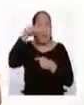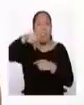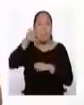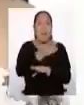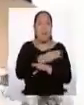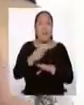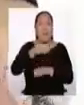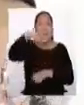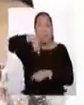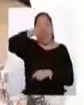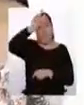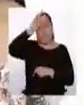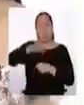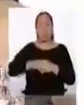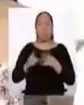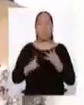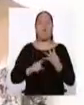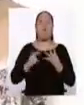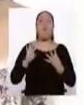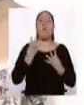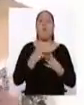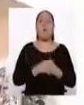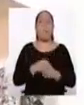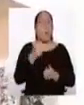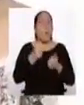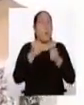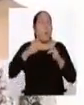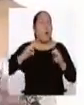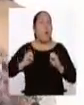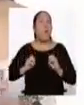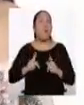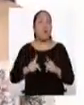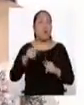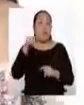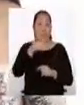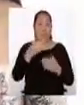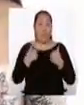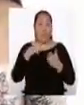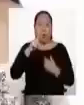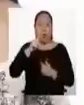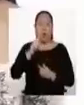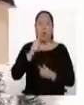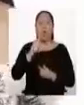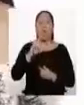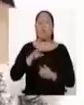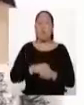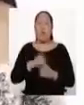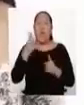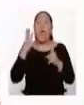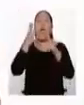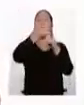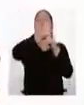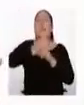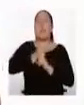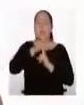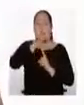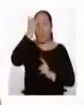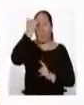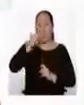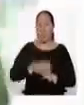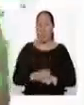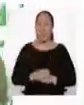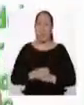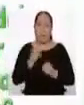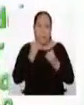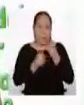peruana? Cuarta pregunta. ¿Qué oportunidad tuvo Lucho que le permitió llevar a cabo su idea? Última